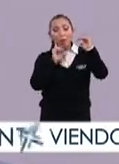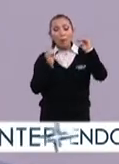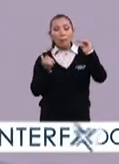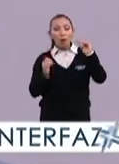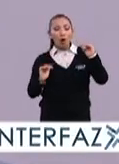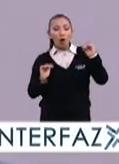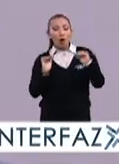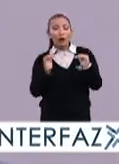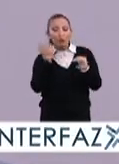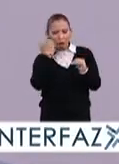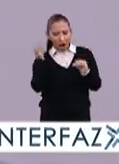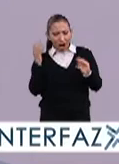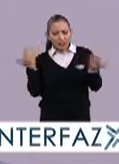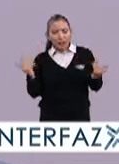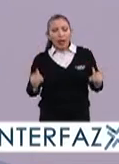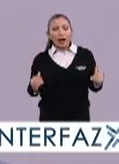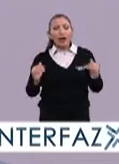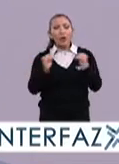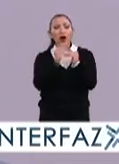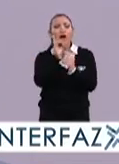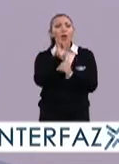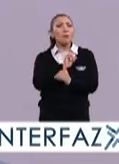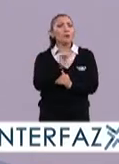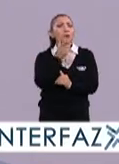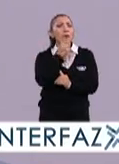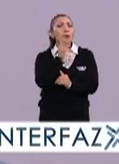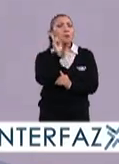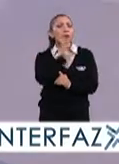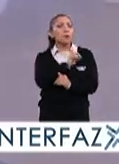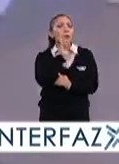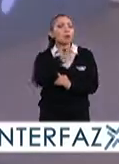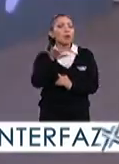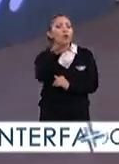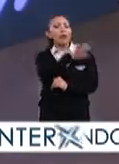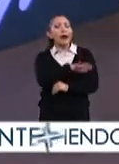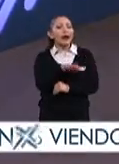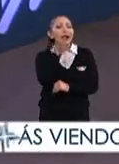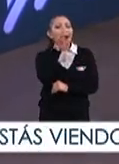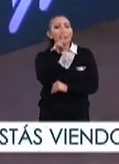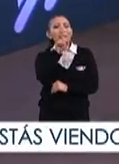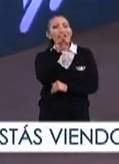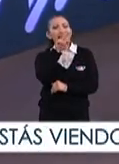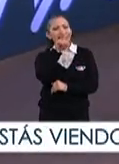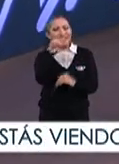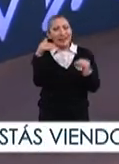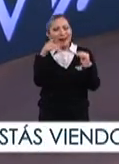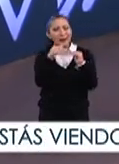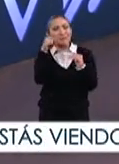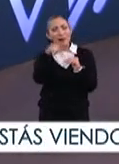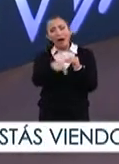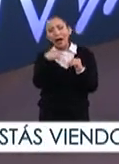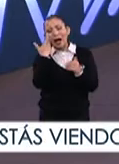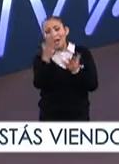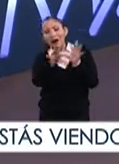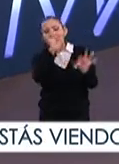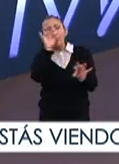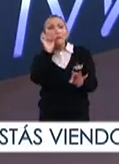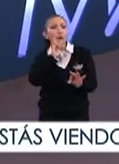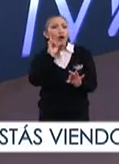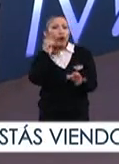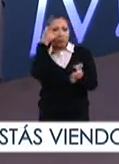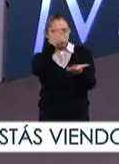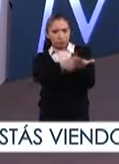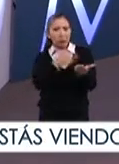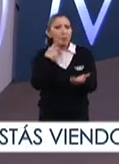y lo que se luchaba era justamente llegar a una igualdad sustantiva que se transformara en paridad. Y justamente en estas elecciones pasadas del 1 de